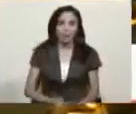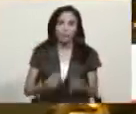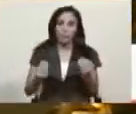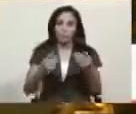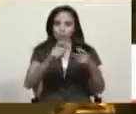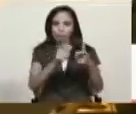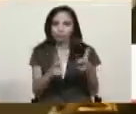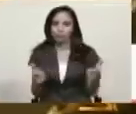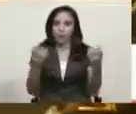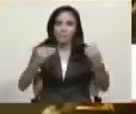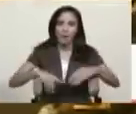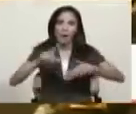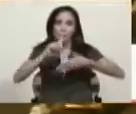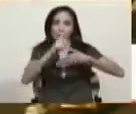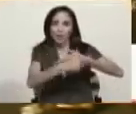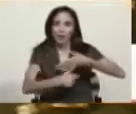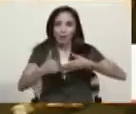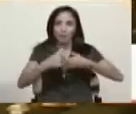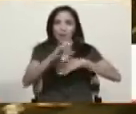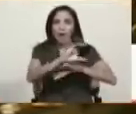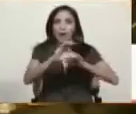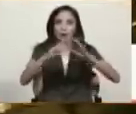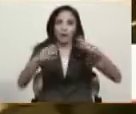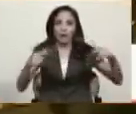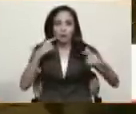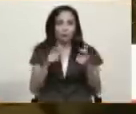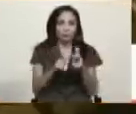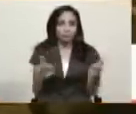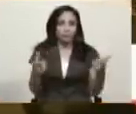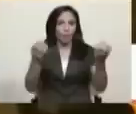los cupos en América Latina y el Caribe.